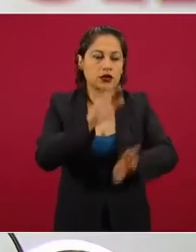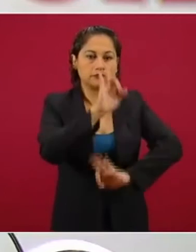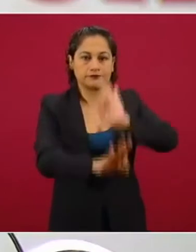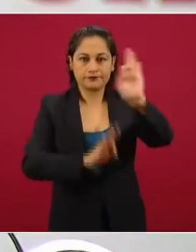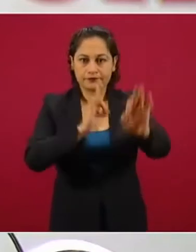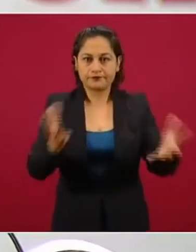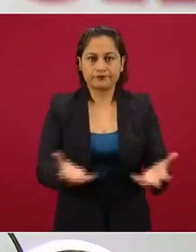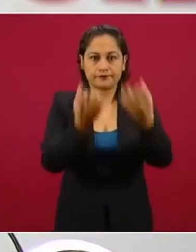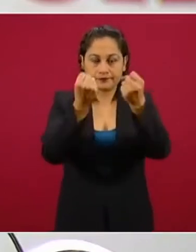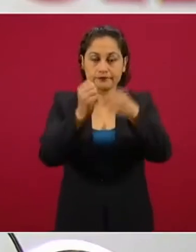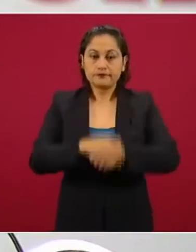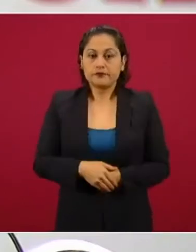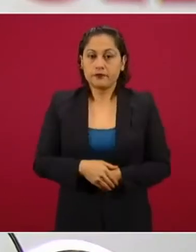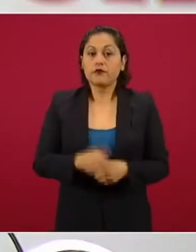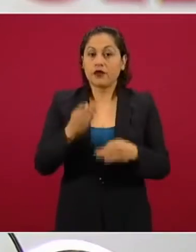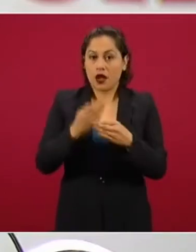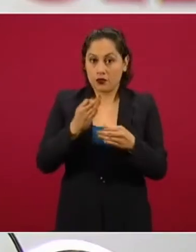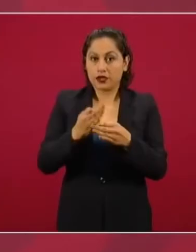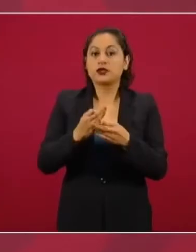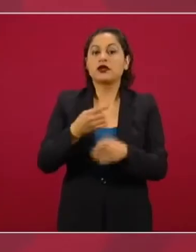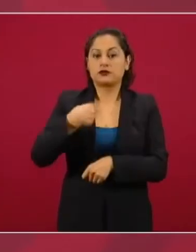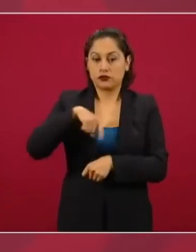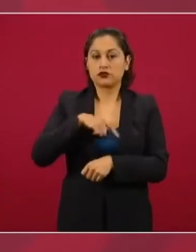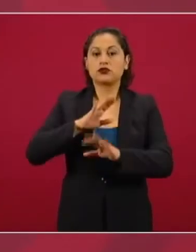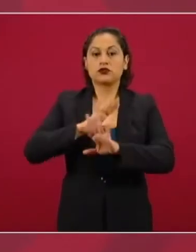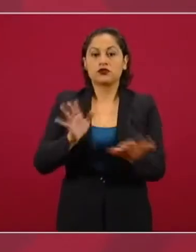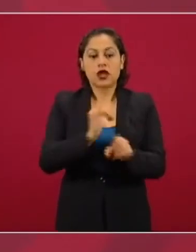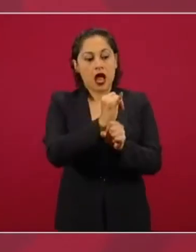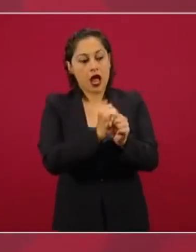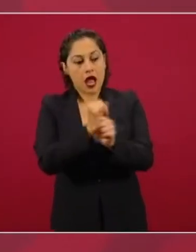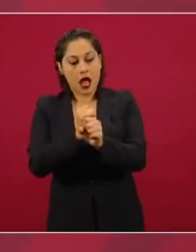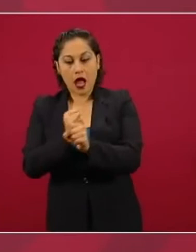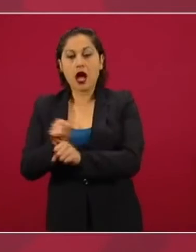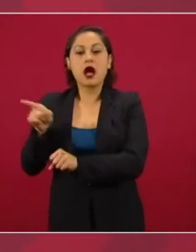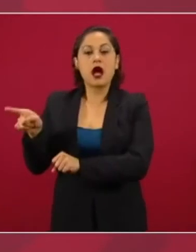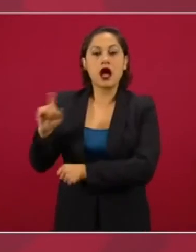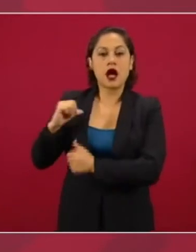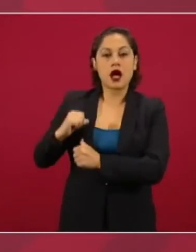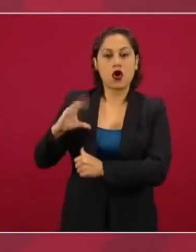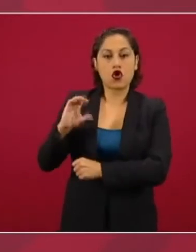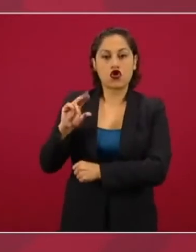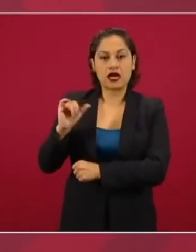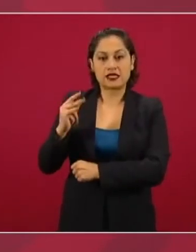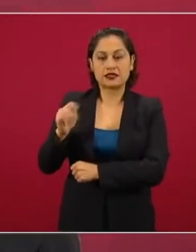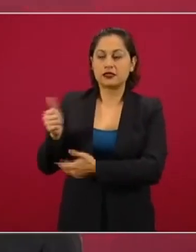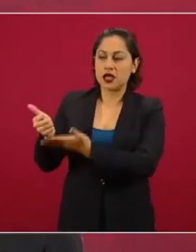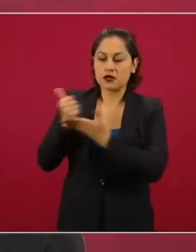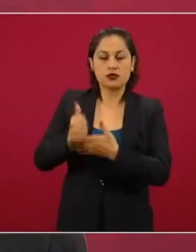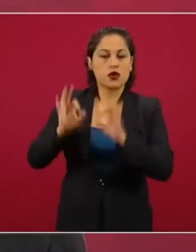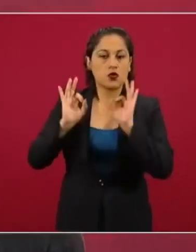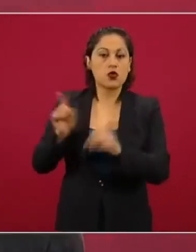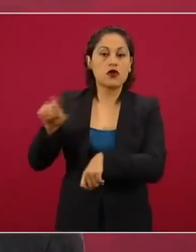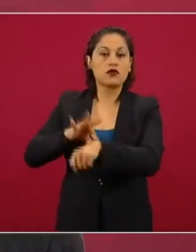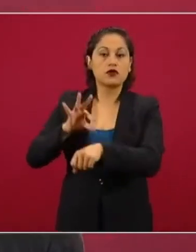este momento un análisis detallado al que nos ha ayudado también CONACYT y se lo agradecemos como siempre a la doctora Álvarez Builla y